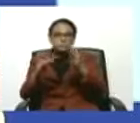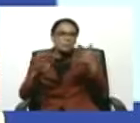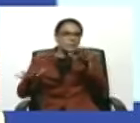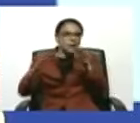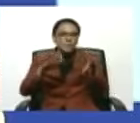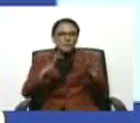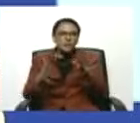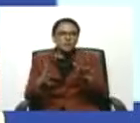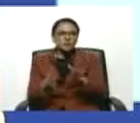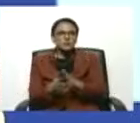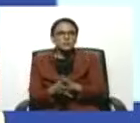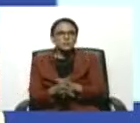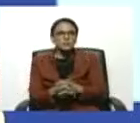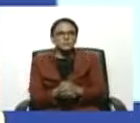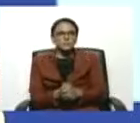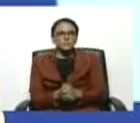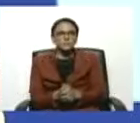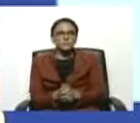estable